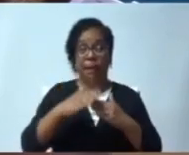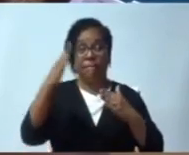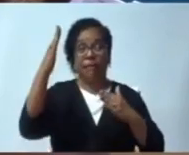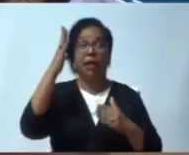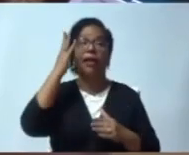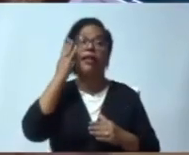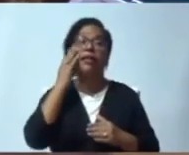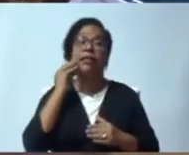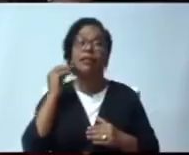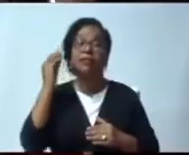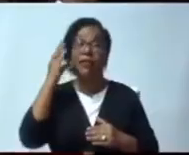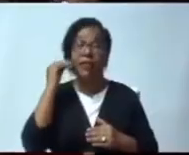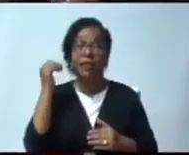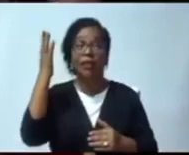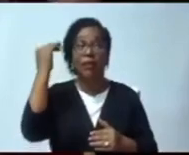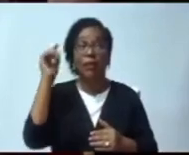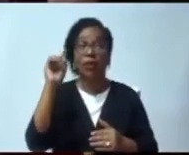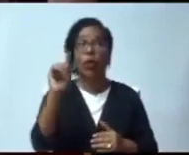Y Yudelka.